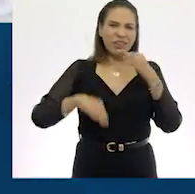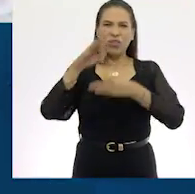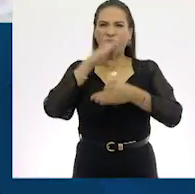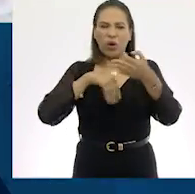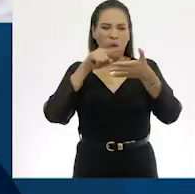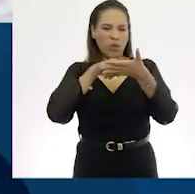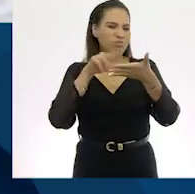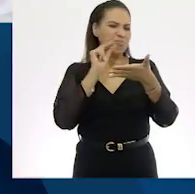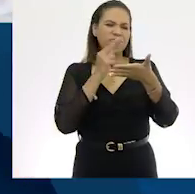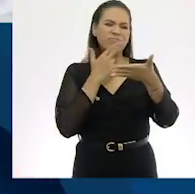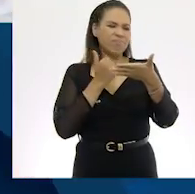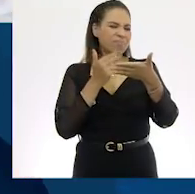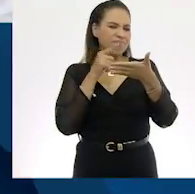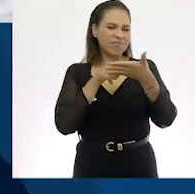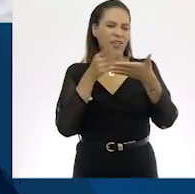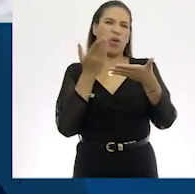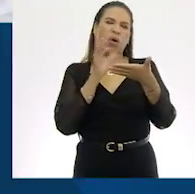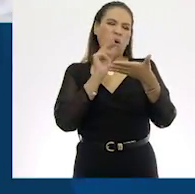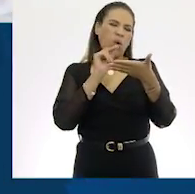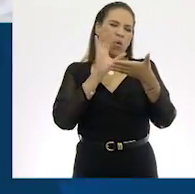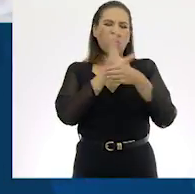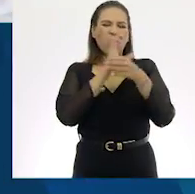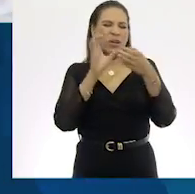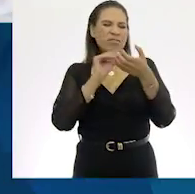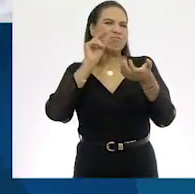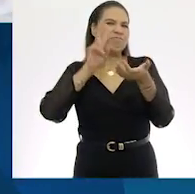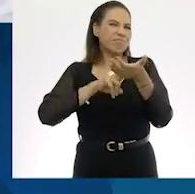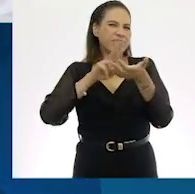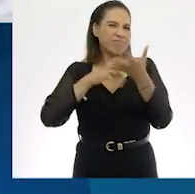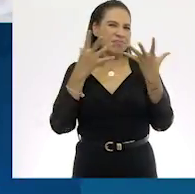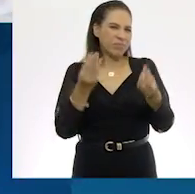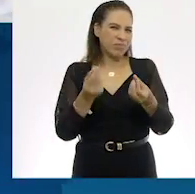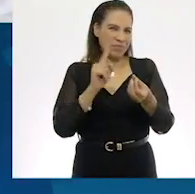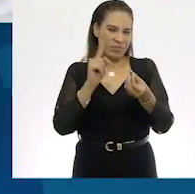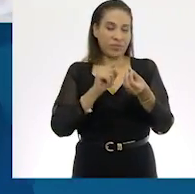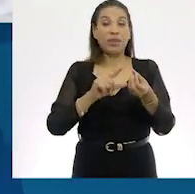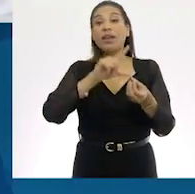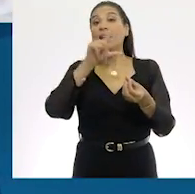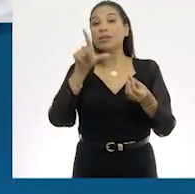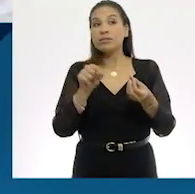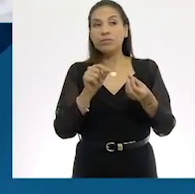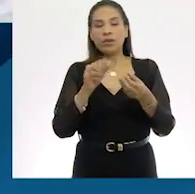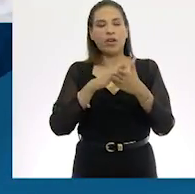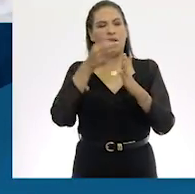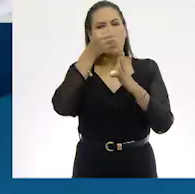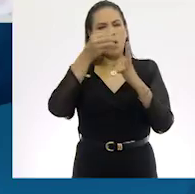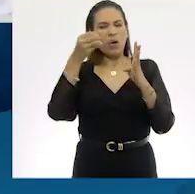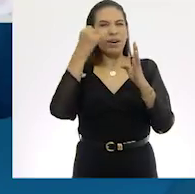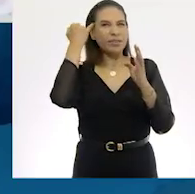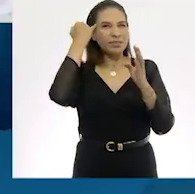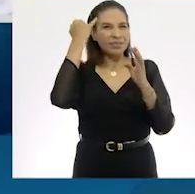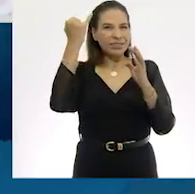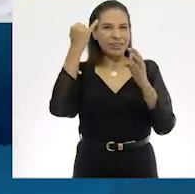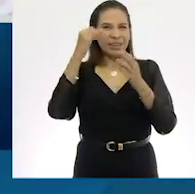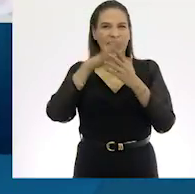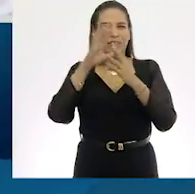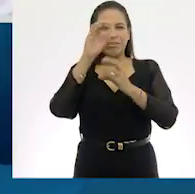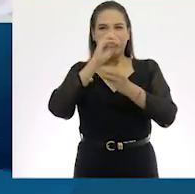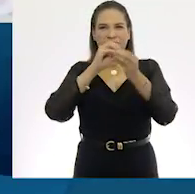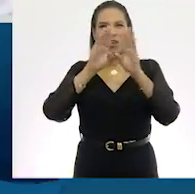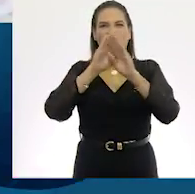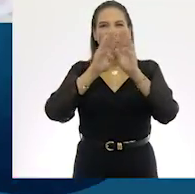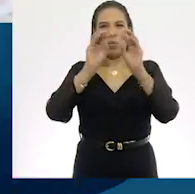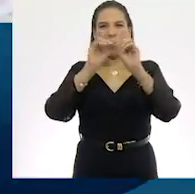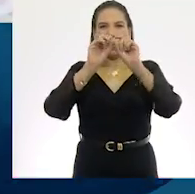sea irrelevante, anecdótico o secundario. Luego, organizamos las ideas en forma de